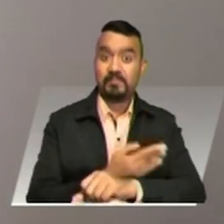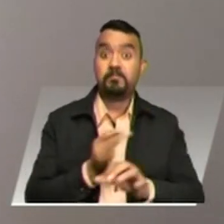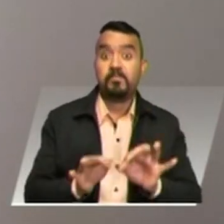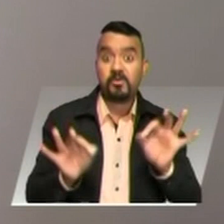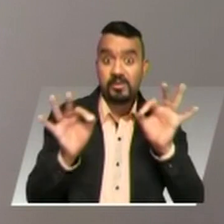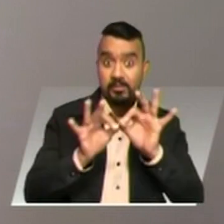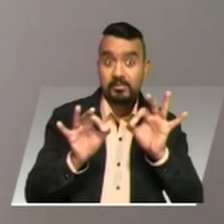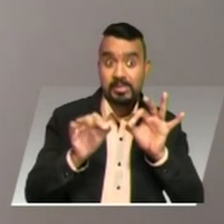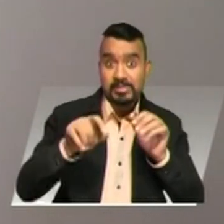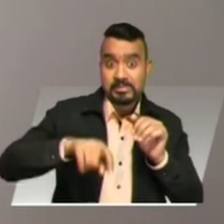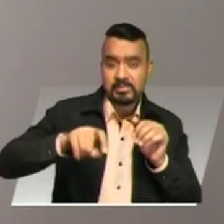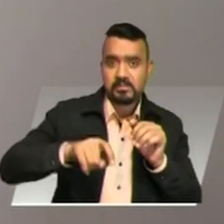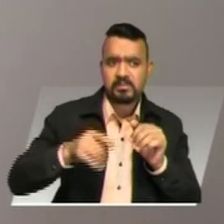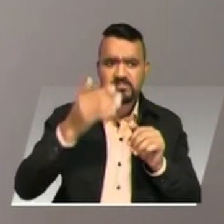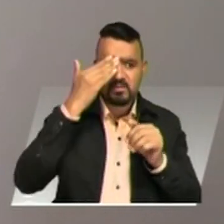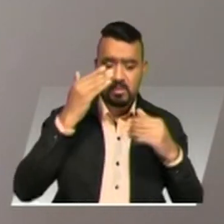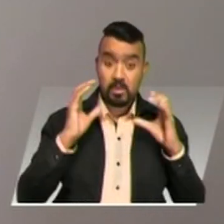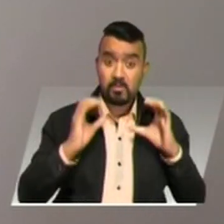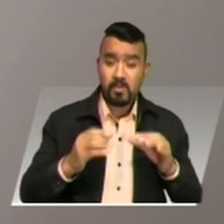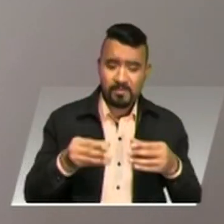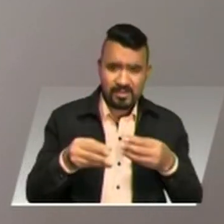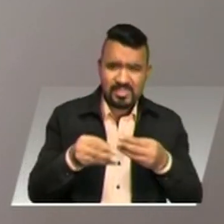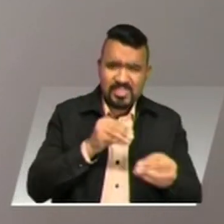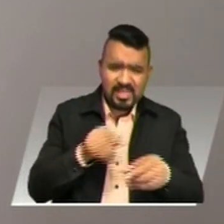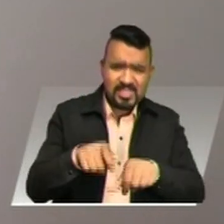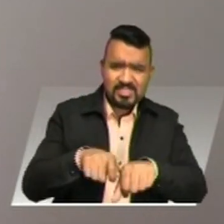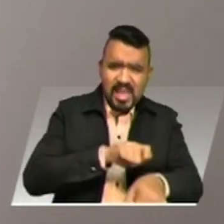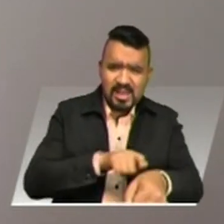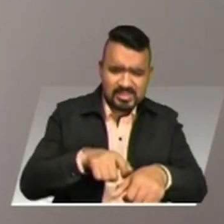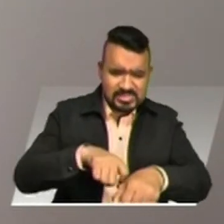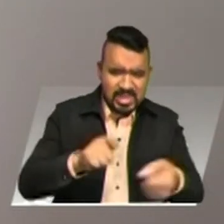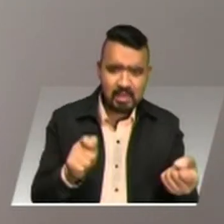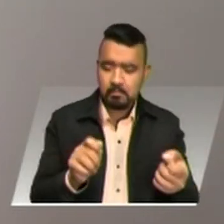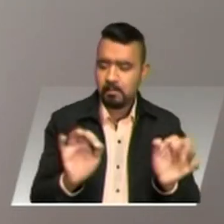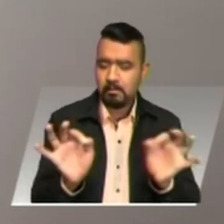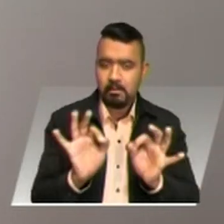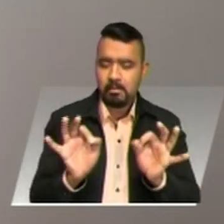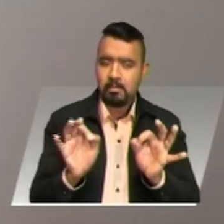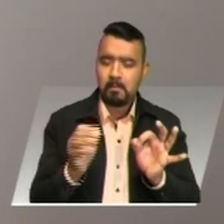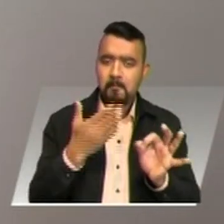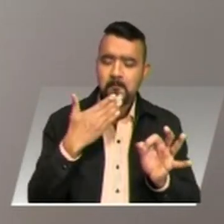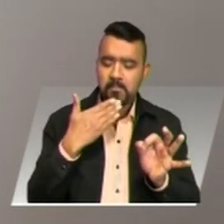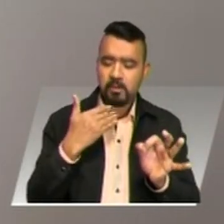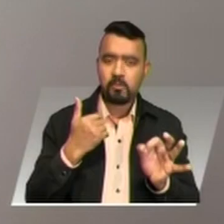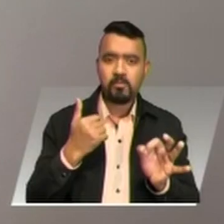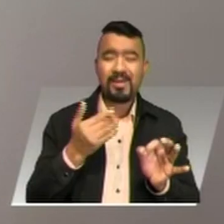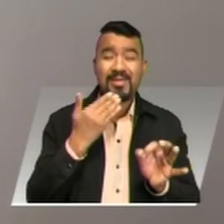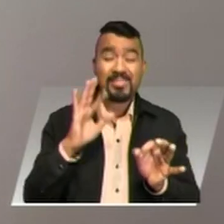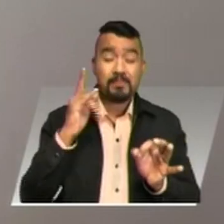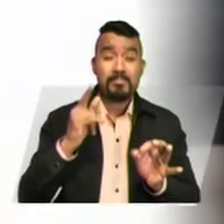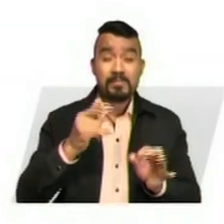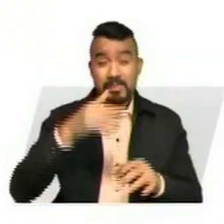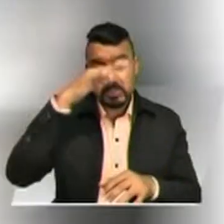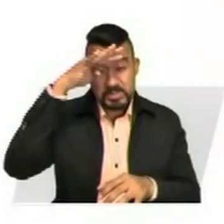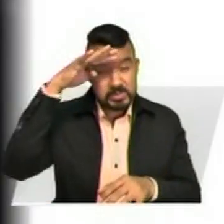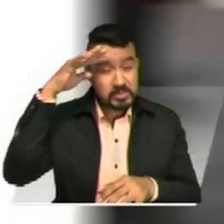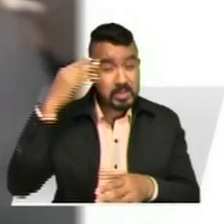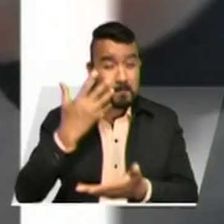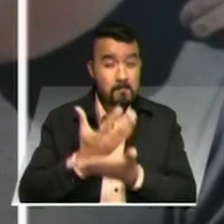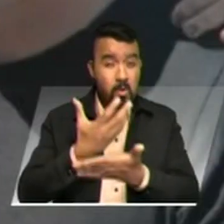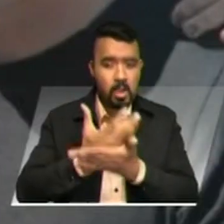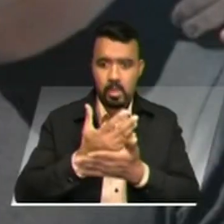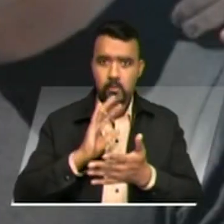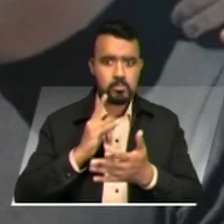nos robe para nuestra prenda nos brinda mucha comodidad en cuanto al control del sudor ya que tiene buena ventilación